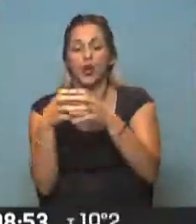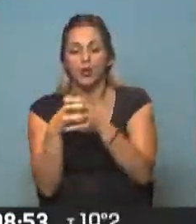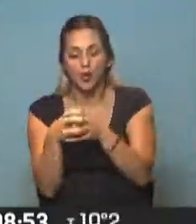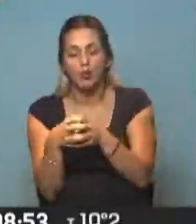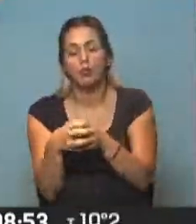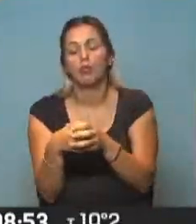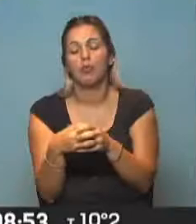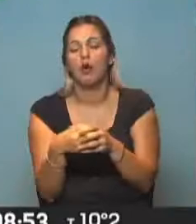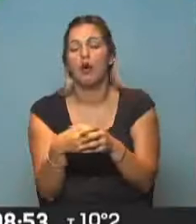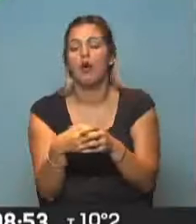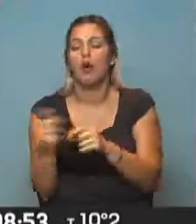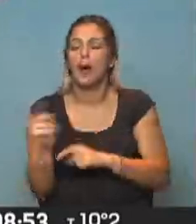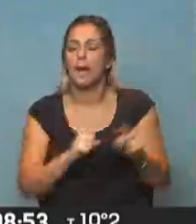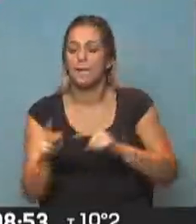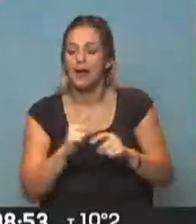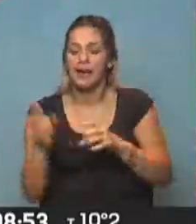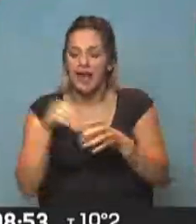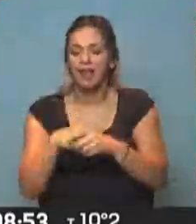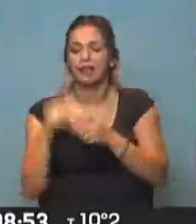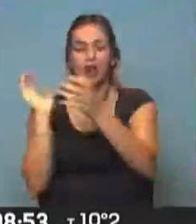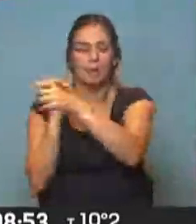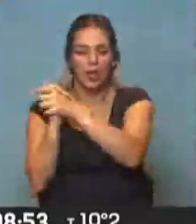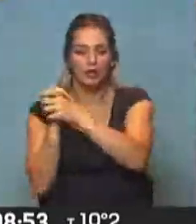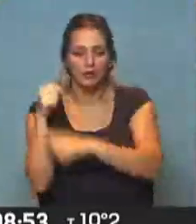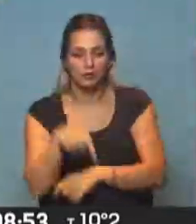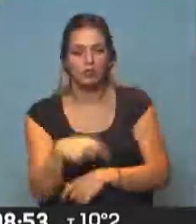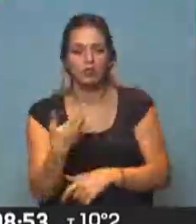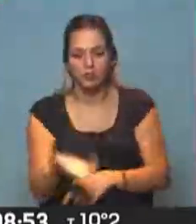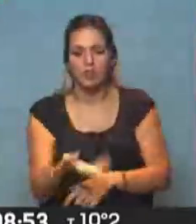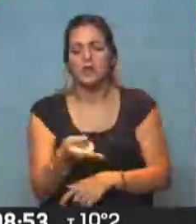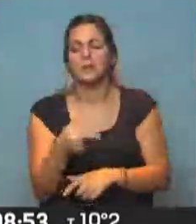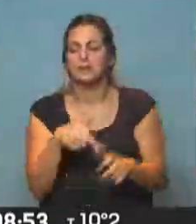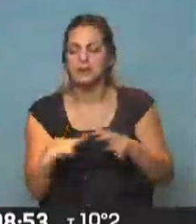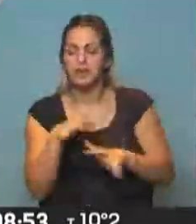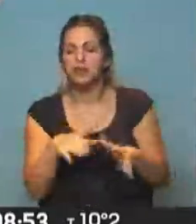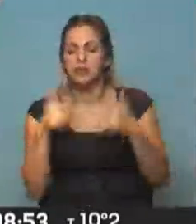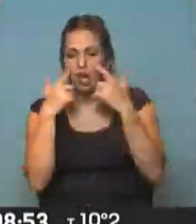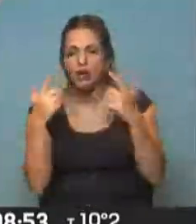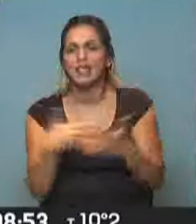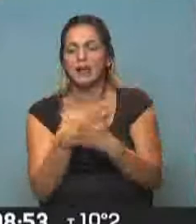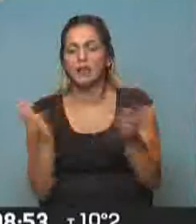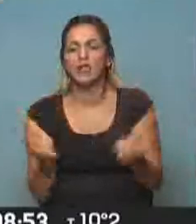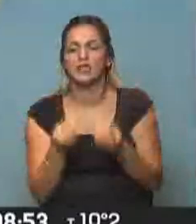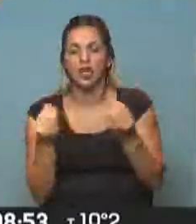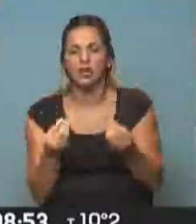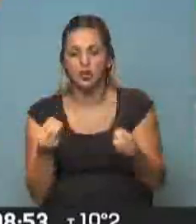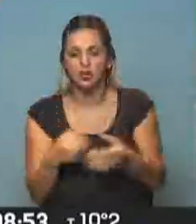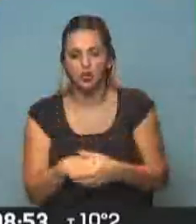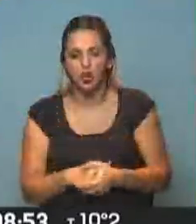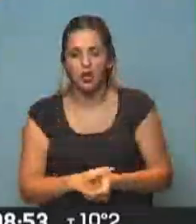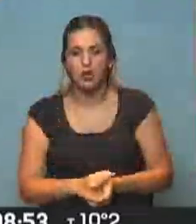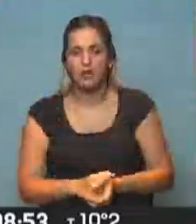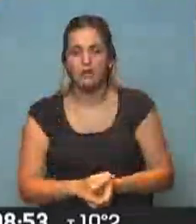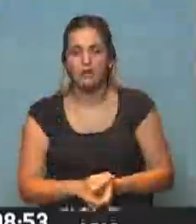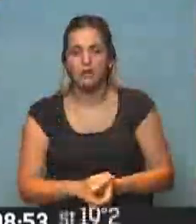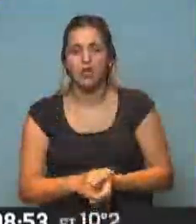nuclear principalmente en el peronismo tiene esta situación que está muy reflejada en y decidir es desde él